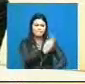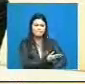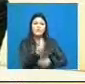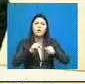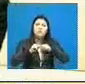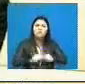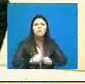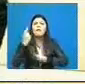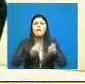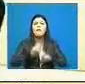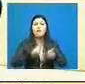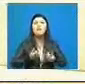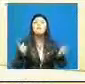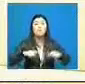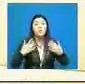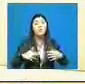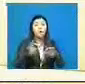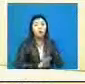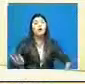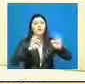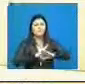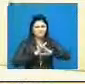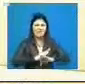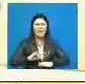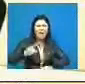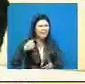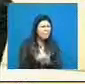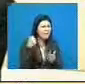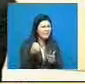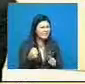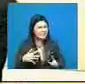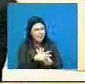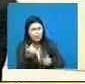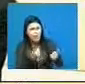estabilidad macroeconómica y una importante resistencia a choques externos.